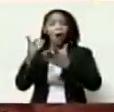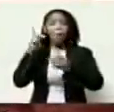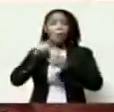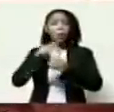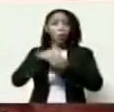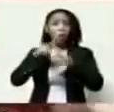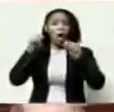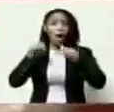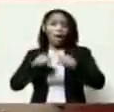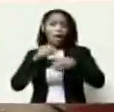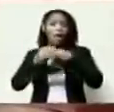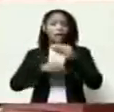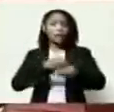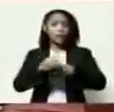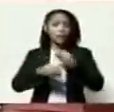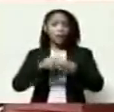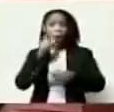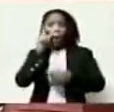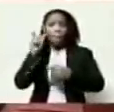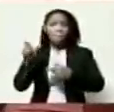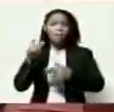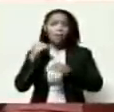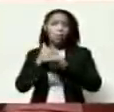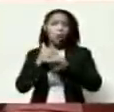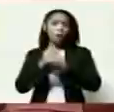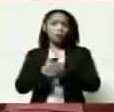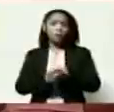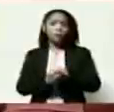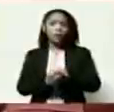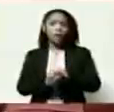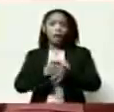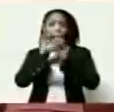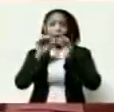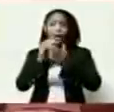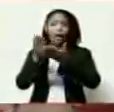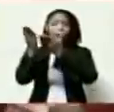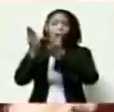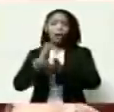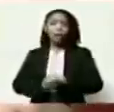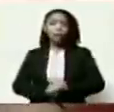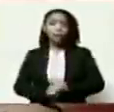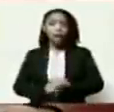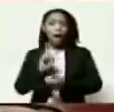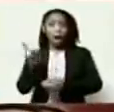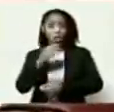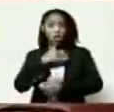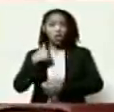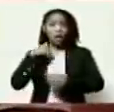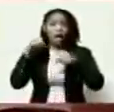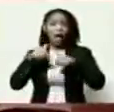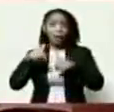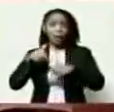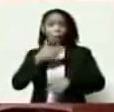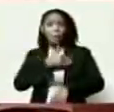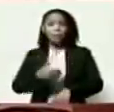aquí, un Juan Vicente Gómez, pues, regalado. Ellos quisieran tener un presidente